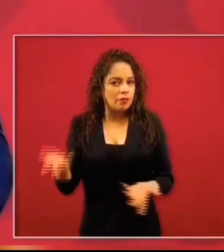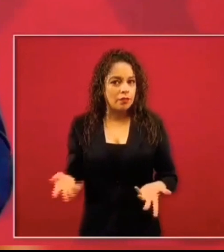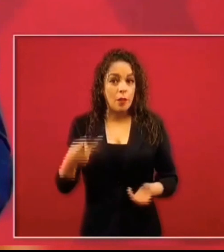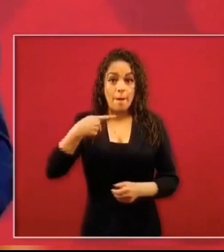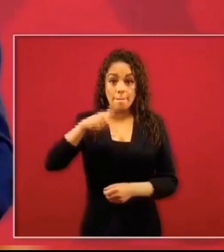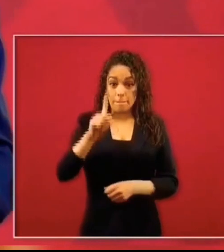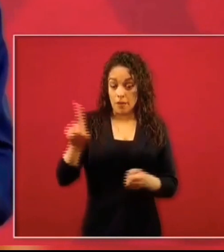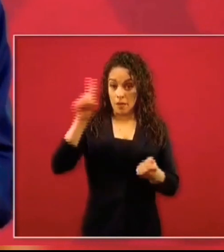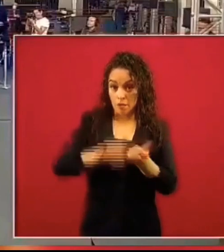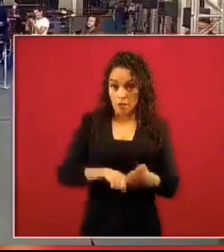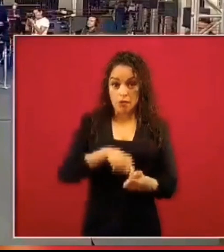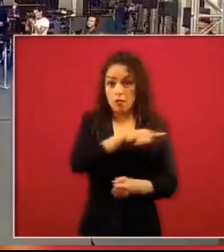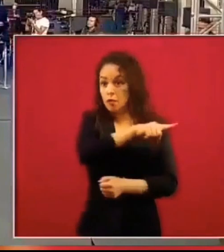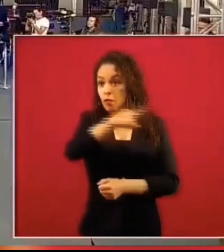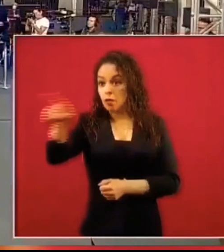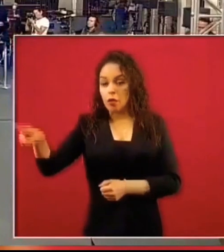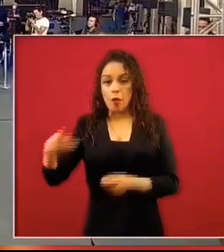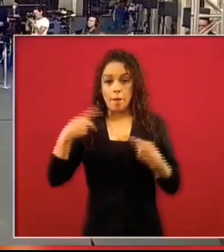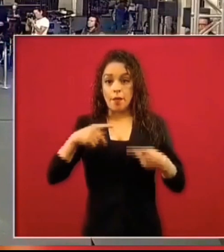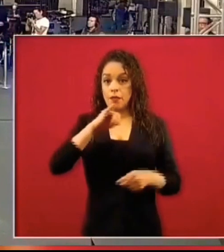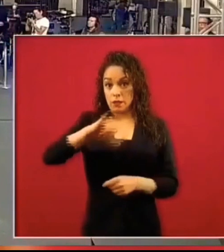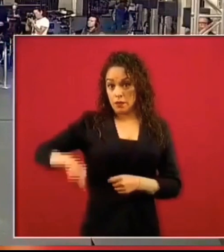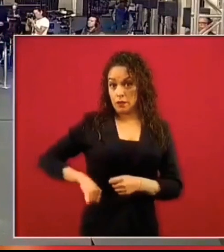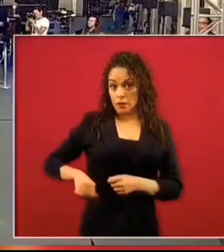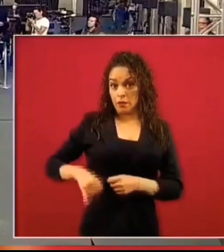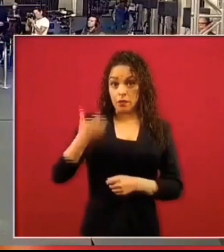verlas se informen.